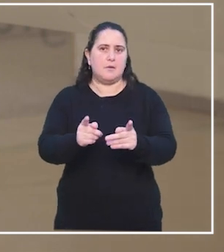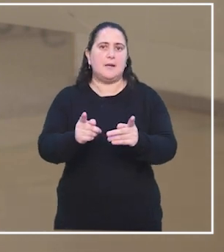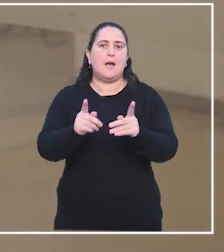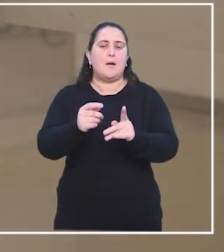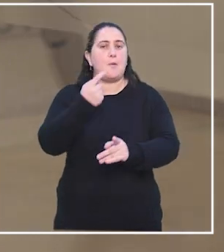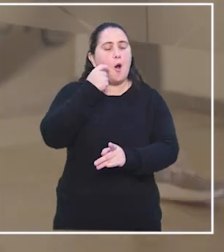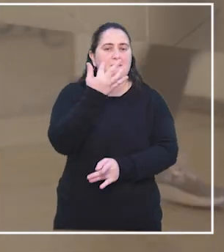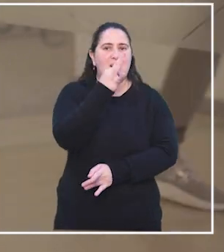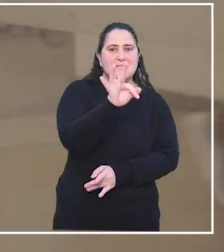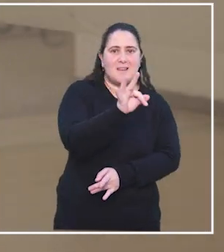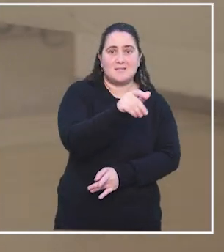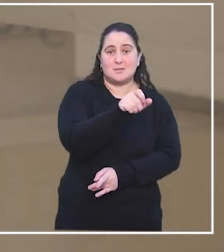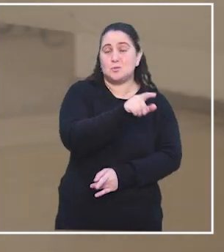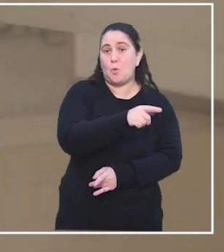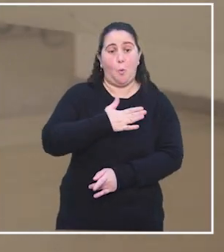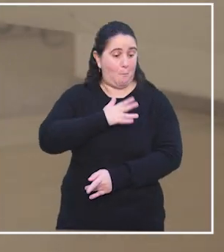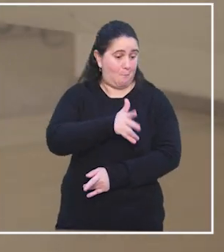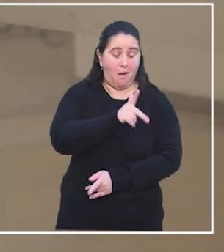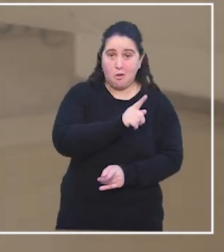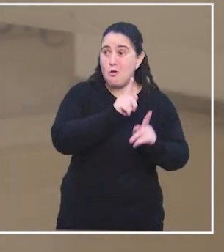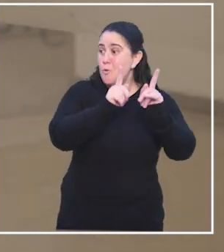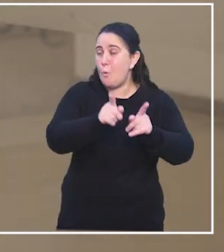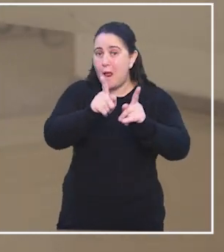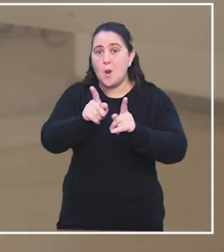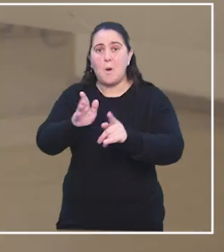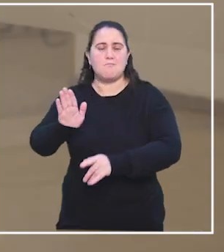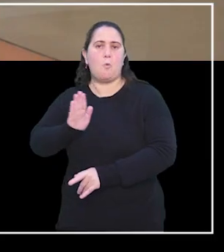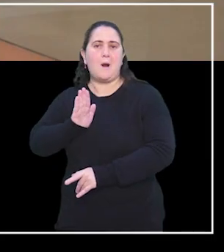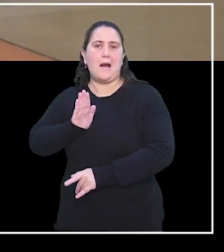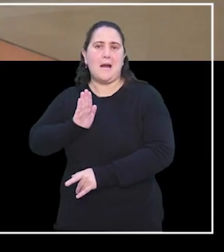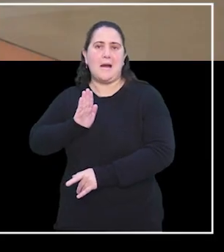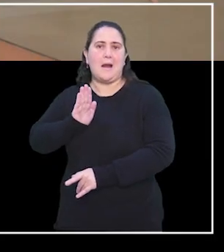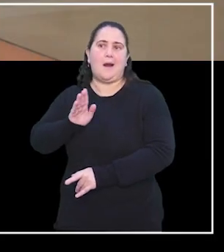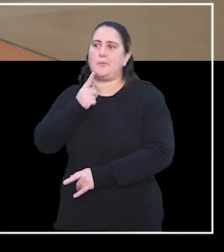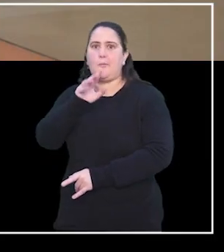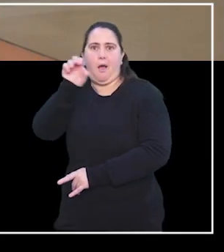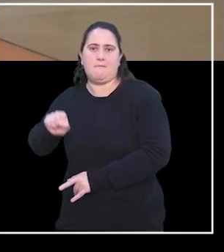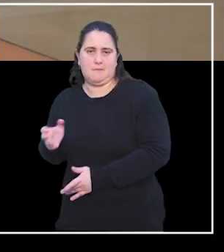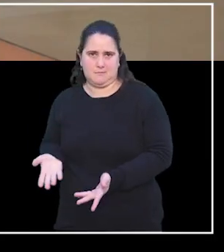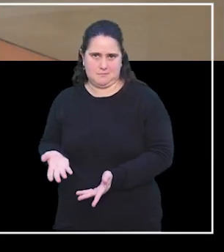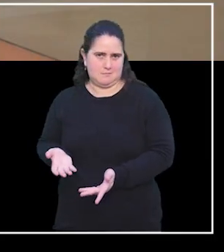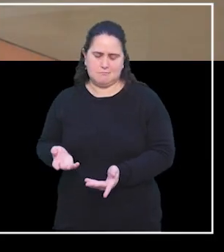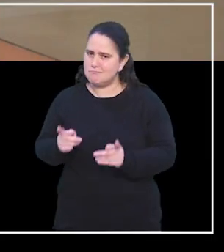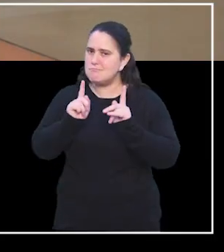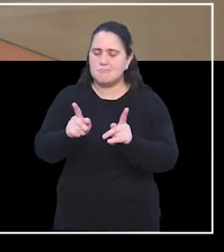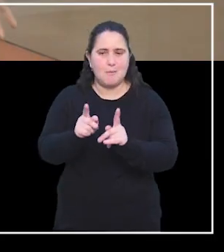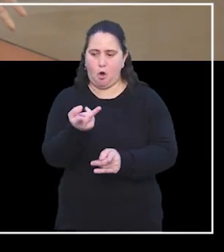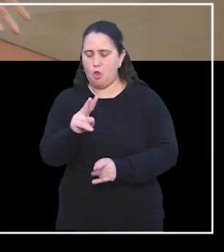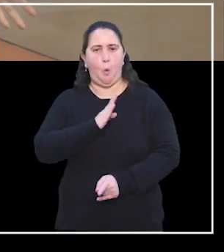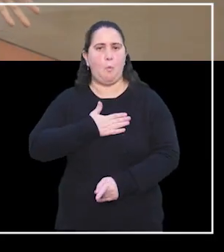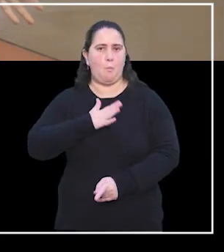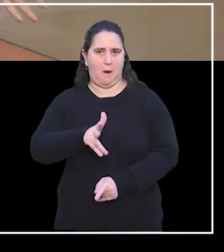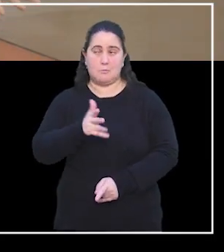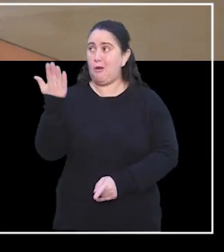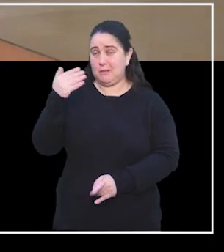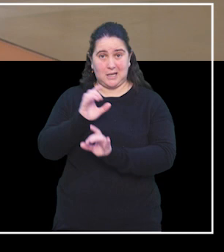un hombre francés es tan humano como una mujer de Martinica, por ejemplo, ¿no? Esto no estaba tan claro hace